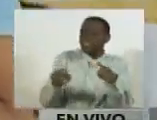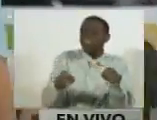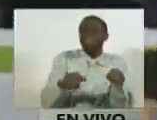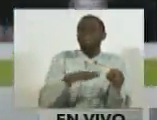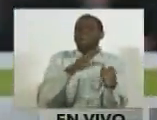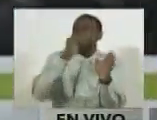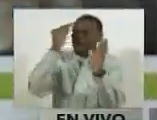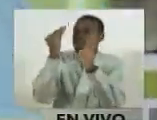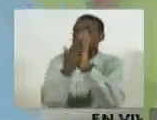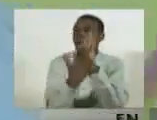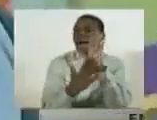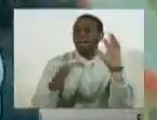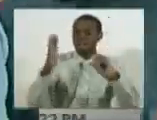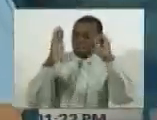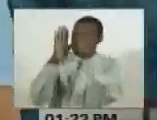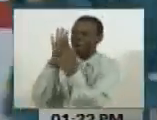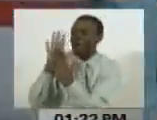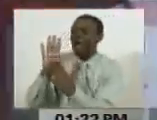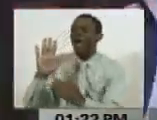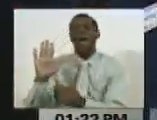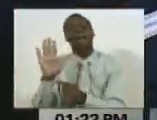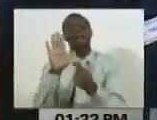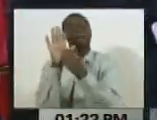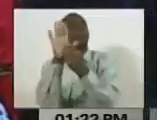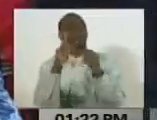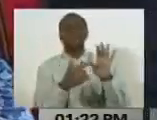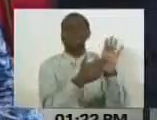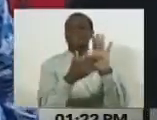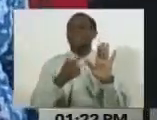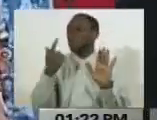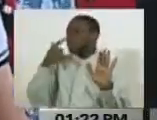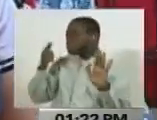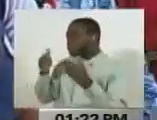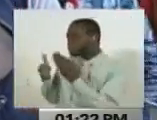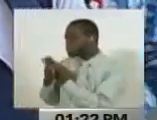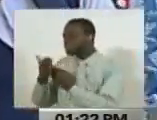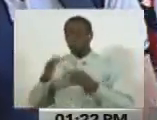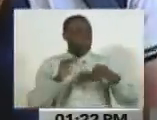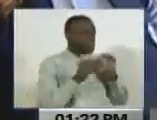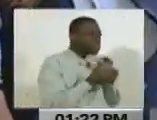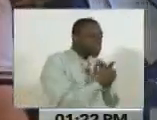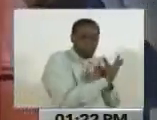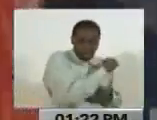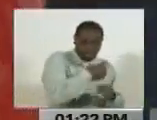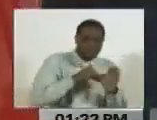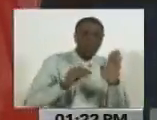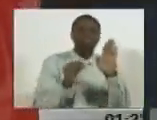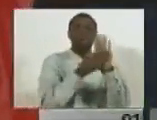fructíferos o vanos, delatando todos los rumbos místicos o profanos.